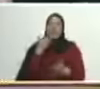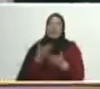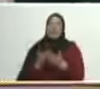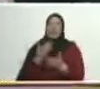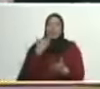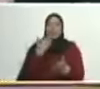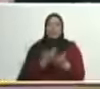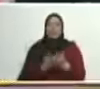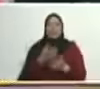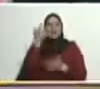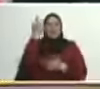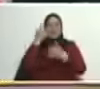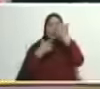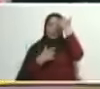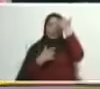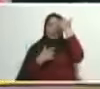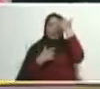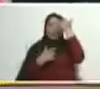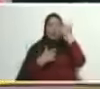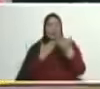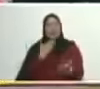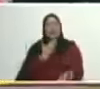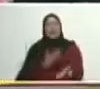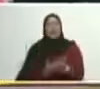a Chávez, gracias a Fidel,